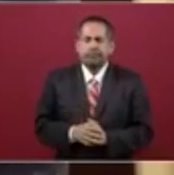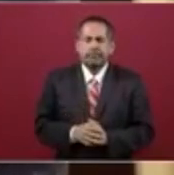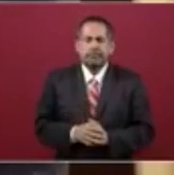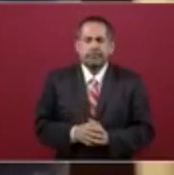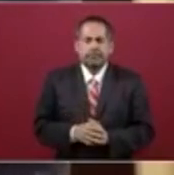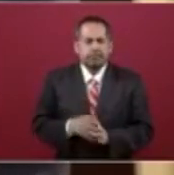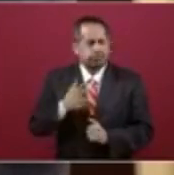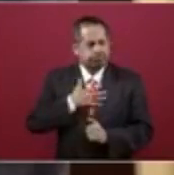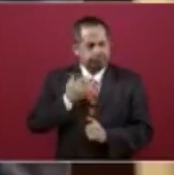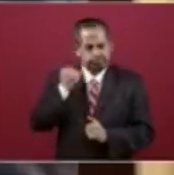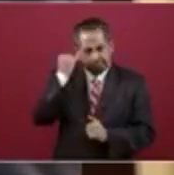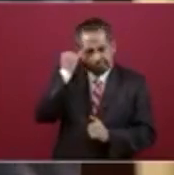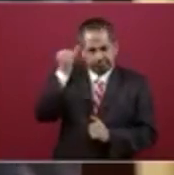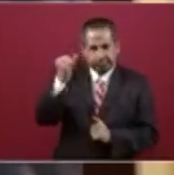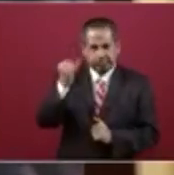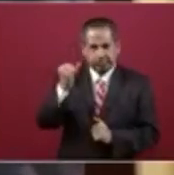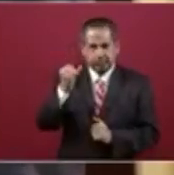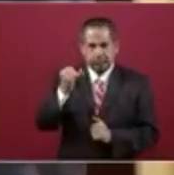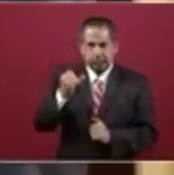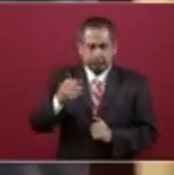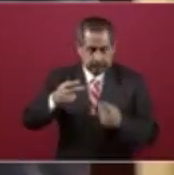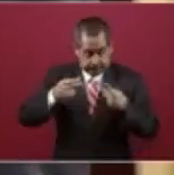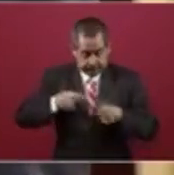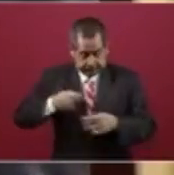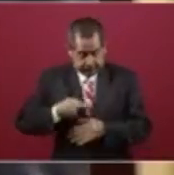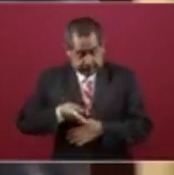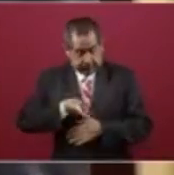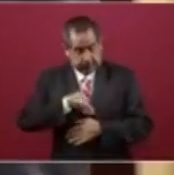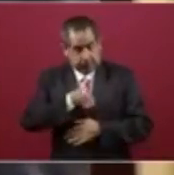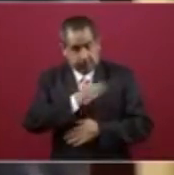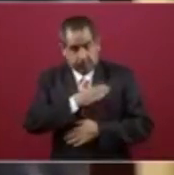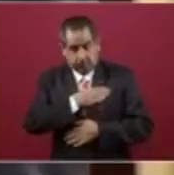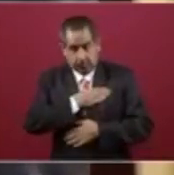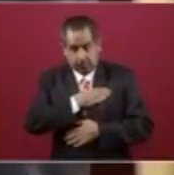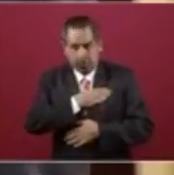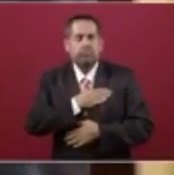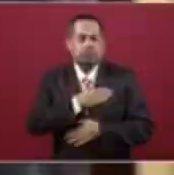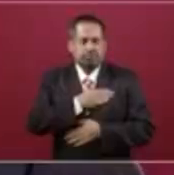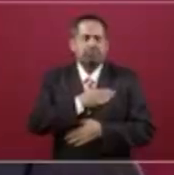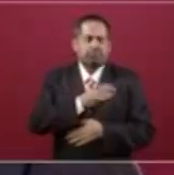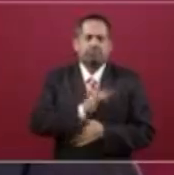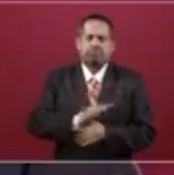de la idea que solo siendo buenos podemos ser felices.